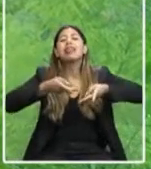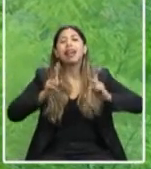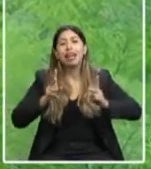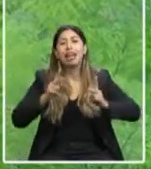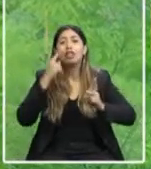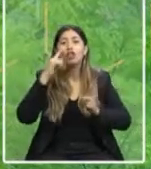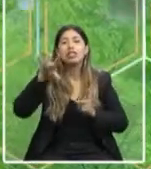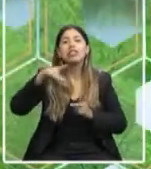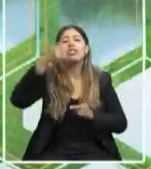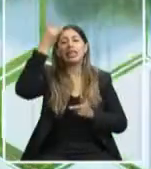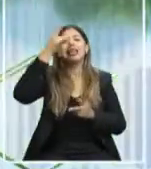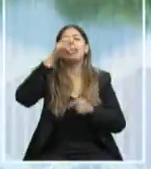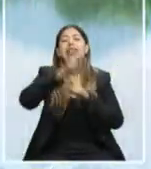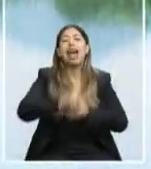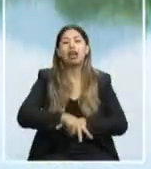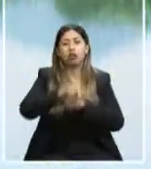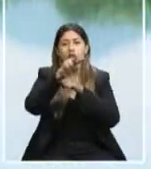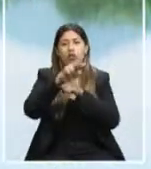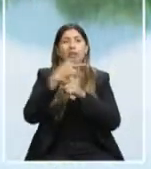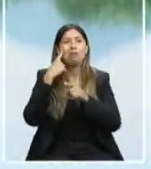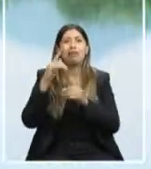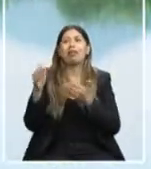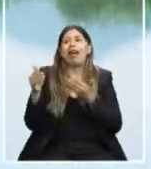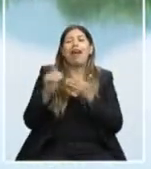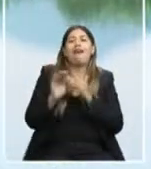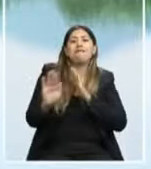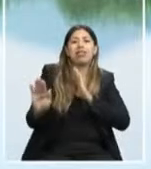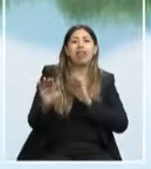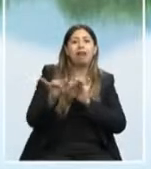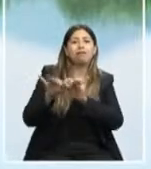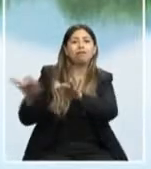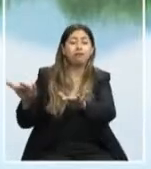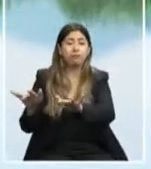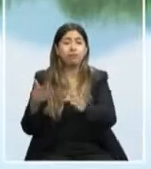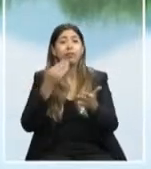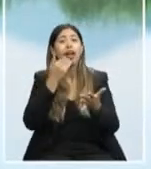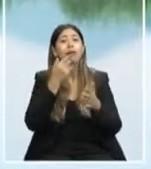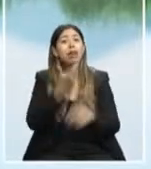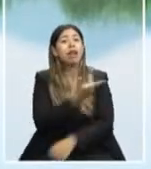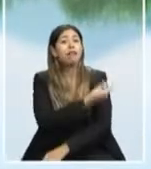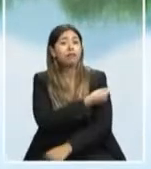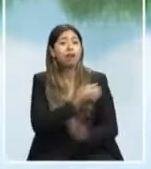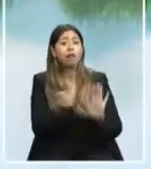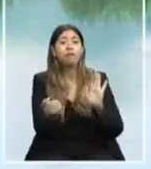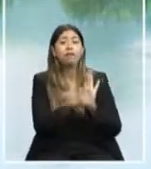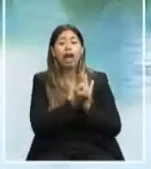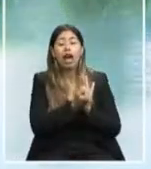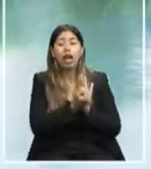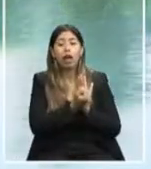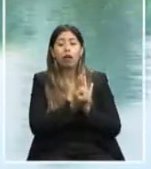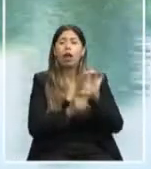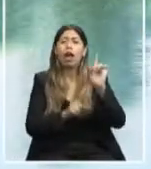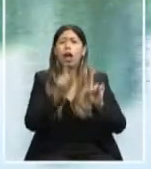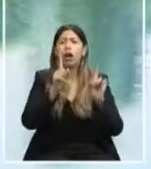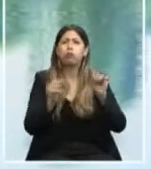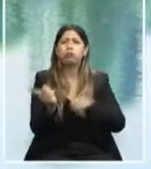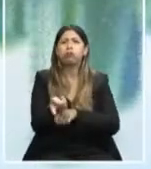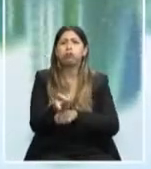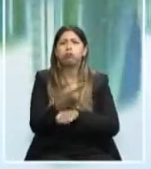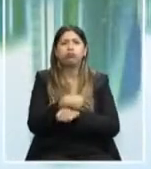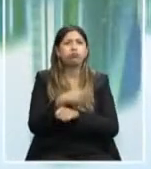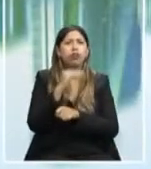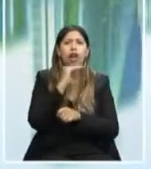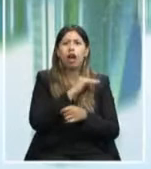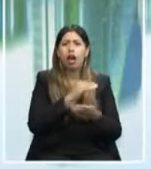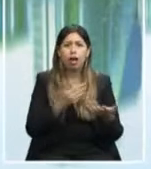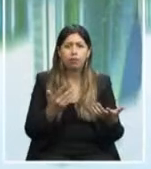generación de vacunas, el hecho de levantar patentes, la generación en tiempo récord, y hoy en día, por ejemplo, algunas de ellas que ya han